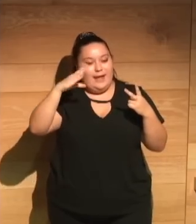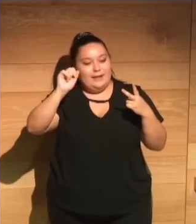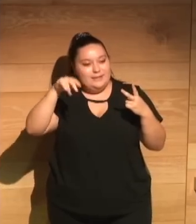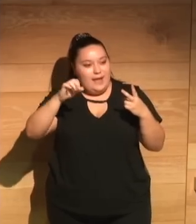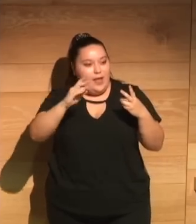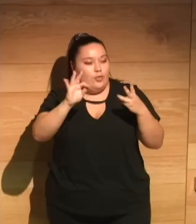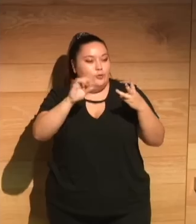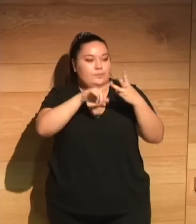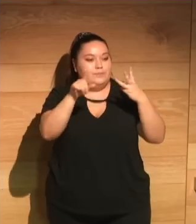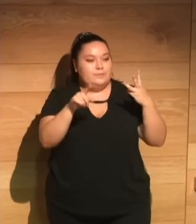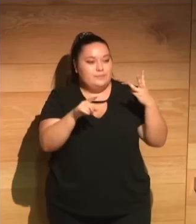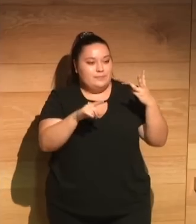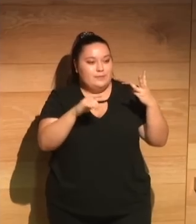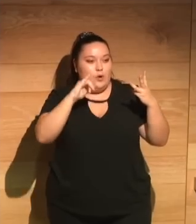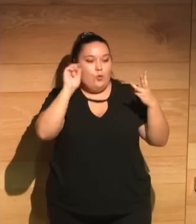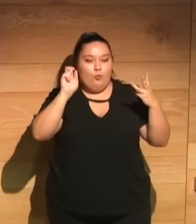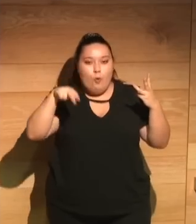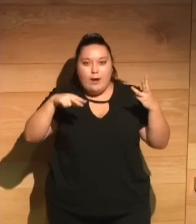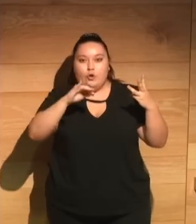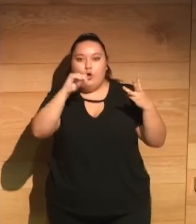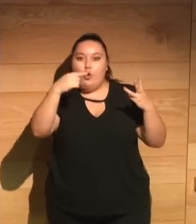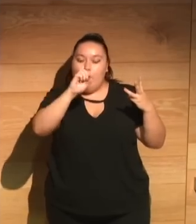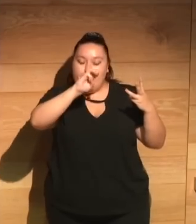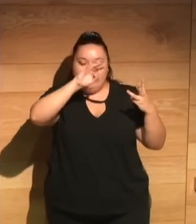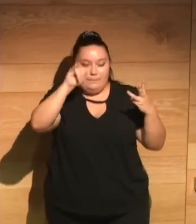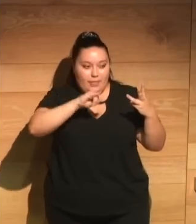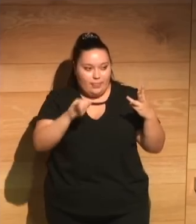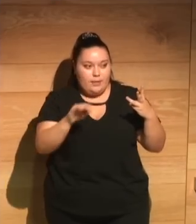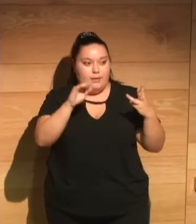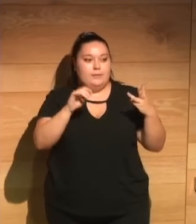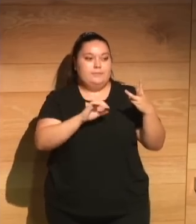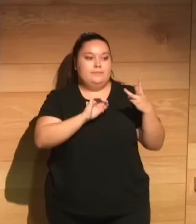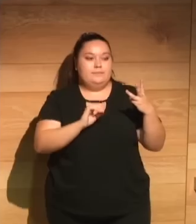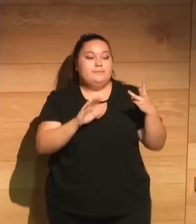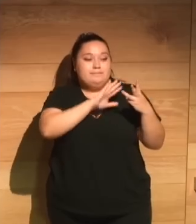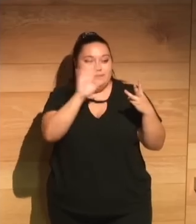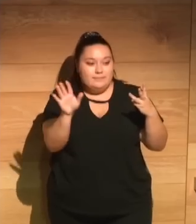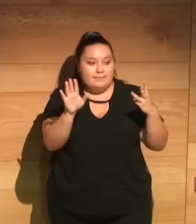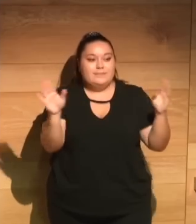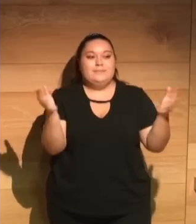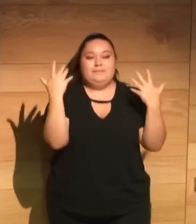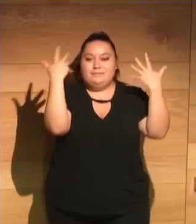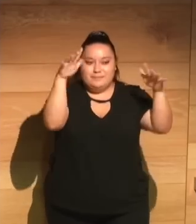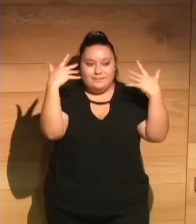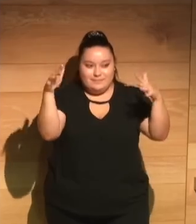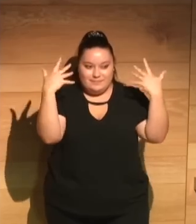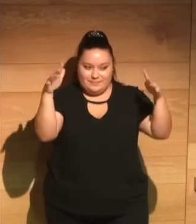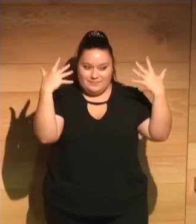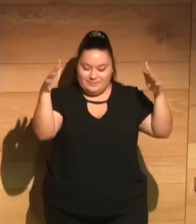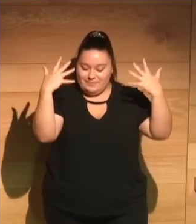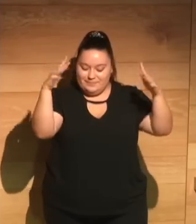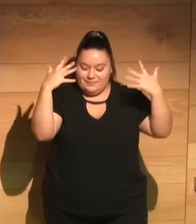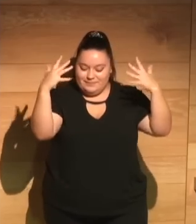¡Hola! ¡Vamos! ¡Y Juan Gómez Jurado! ¡Y Arturo González Campos! ¡Nos escuchamos en el próximo